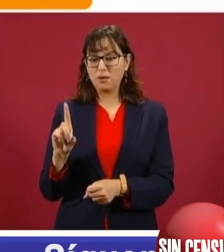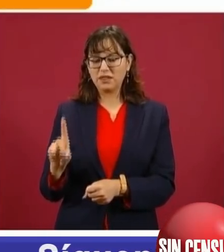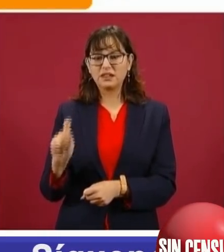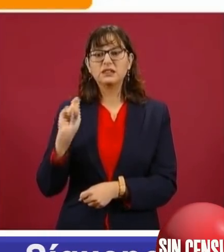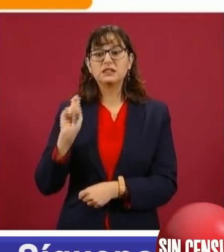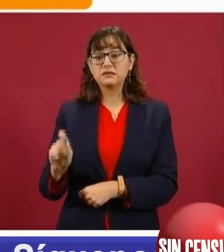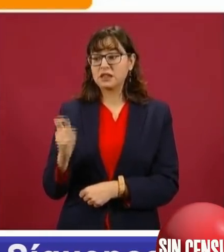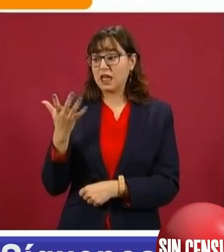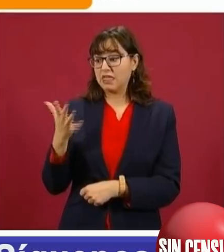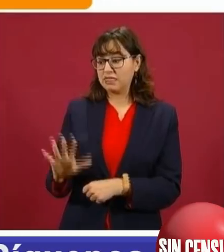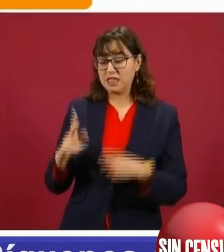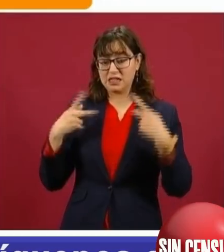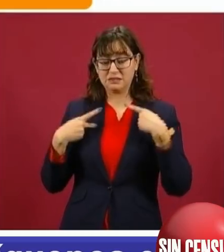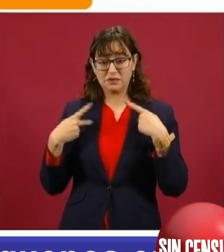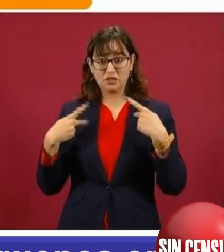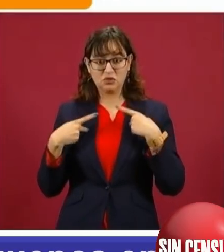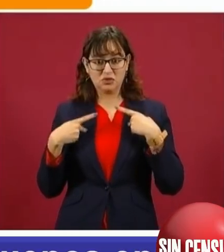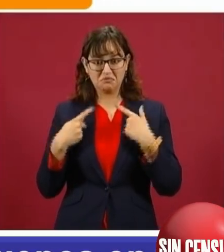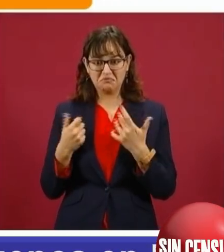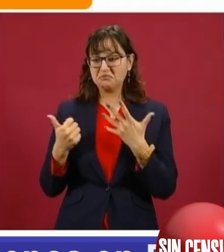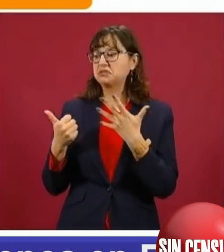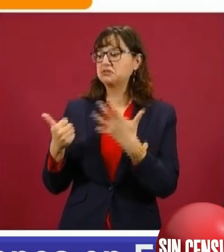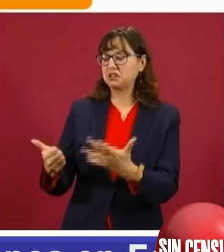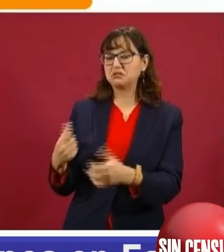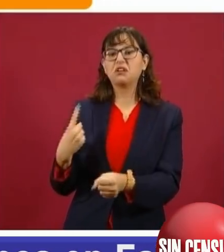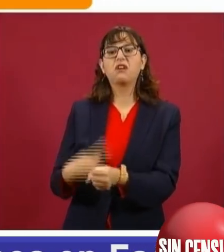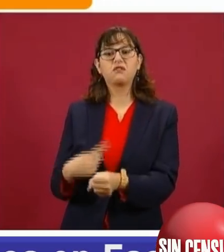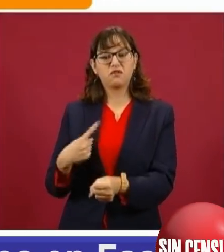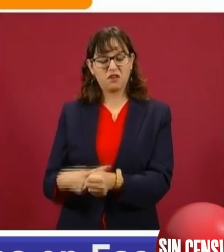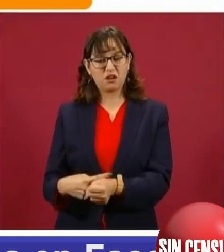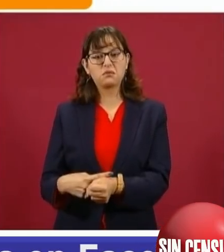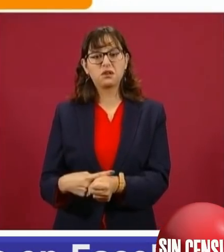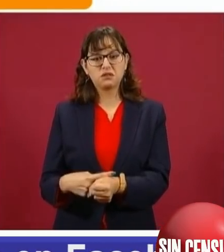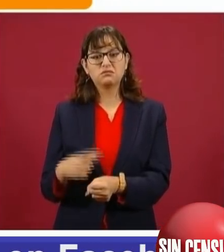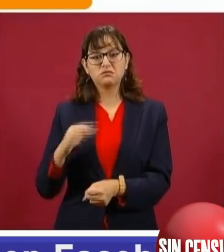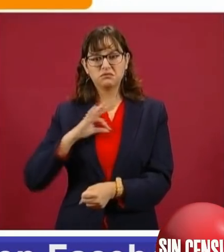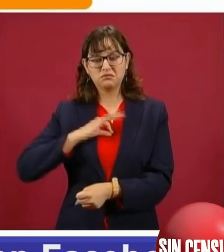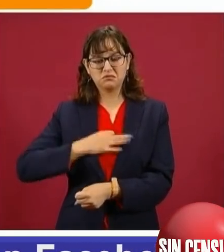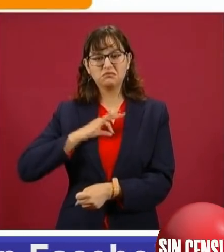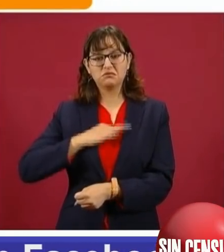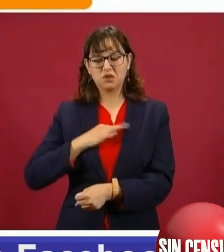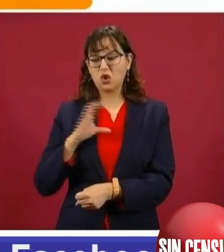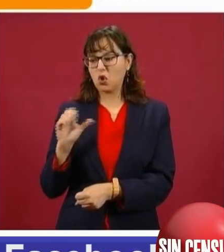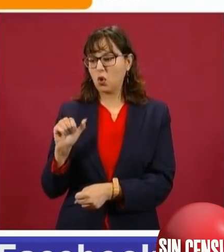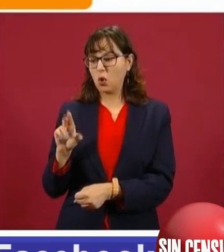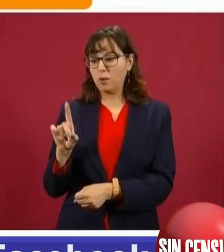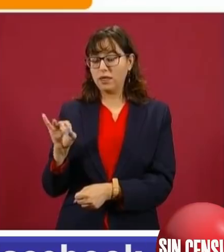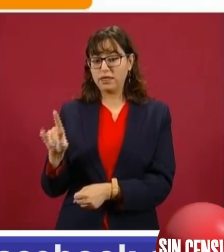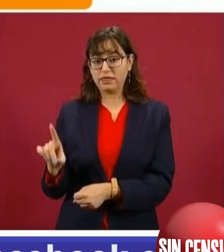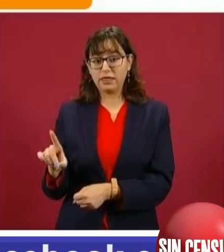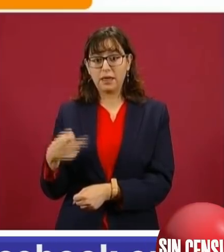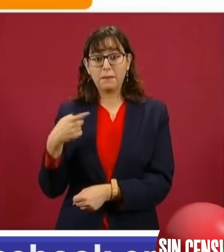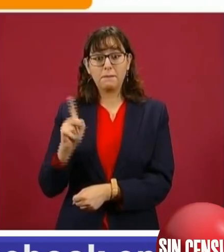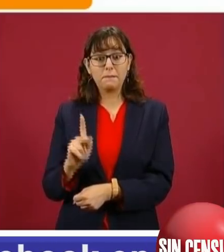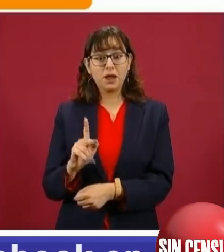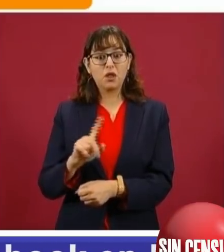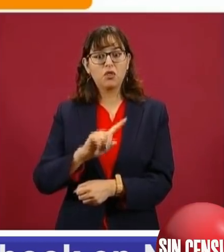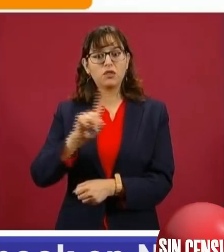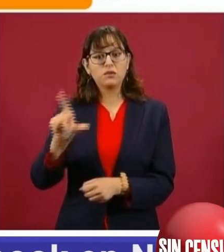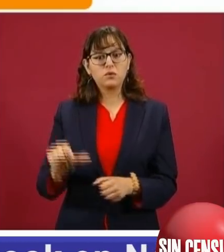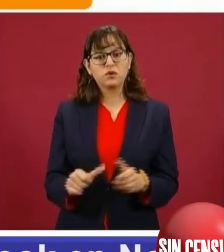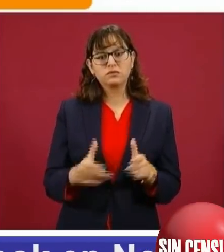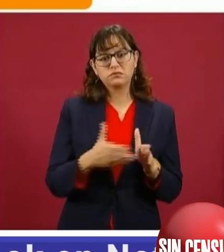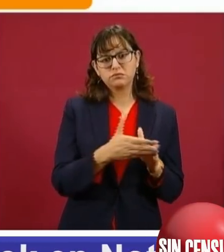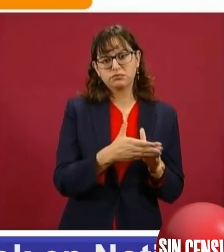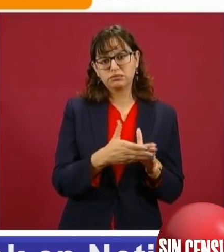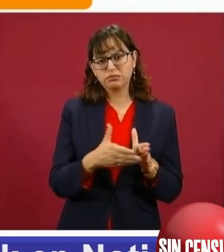personas resultaron positivas al virus SARS-CoV-2 causante de COVID. Pero a partir de esta semana 29 se ha ido disminuyendo